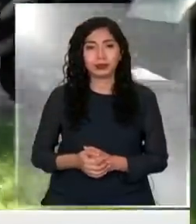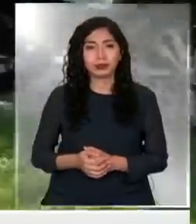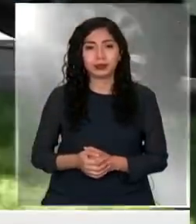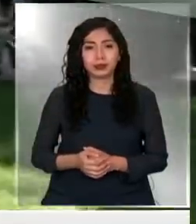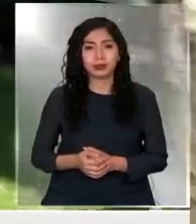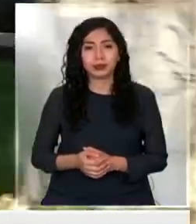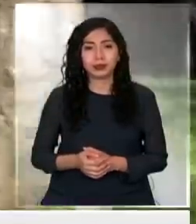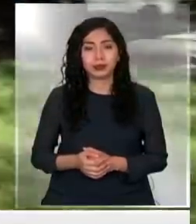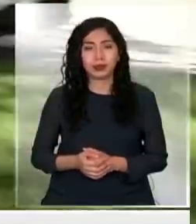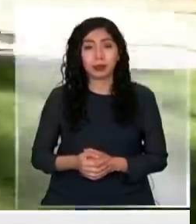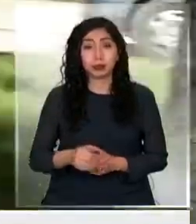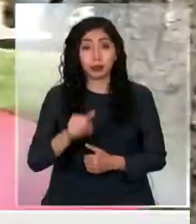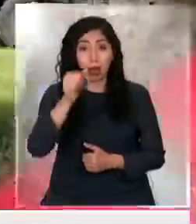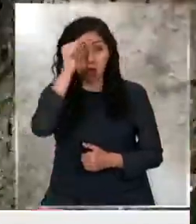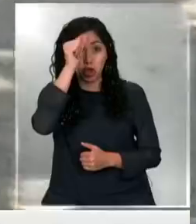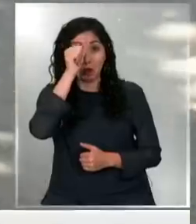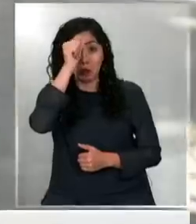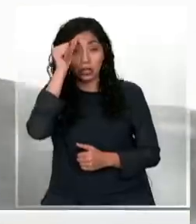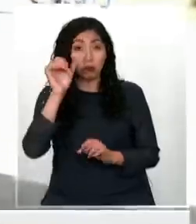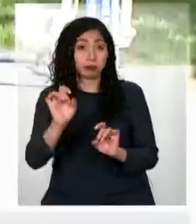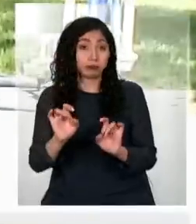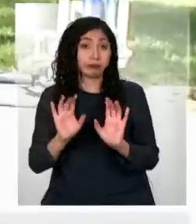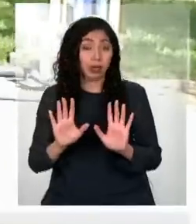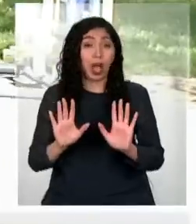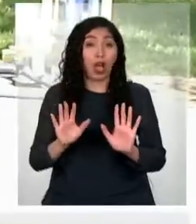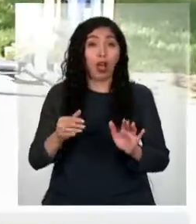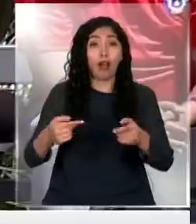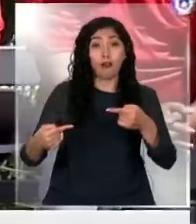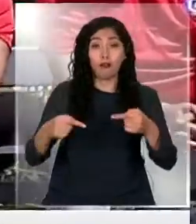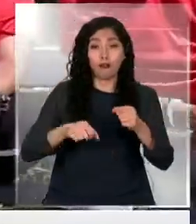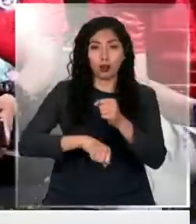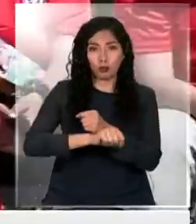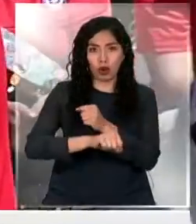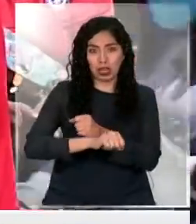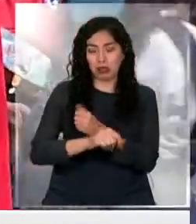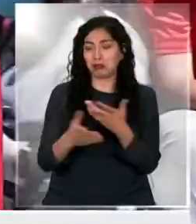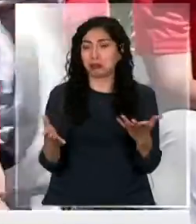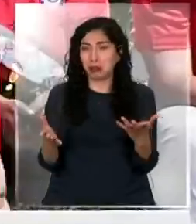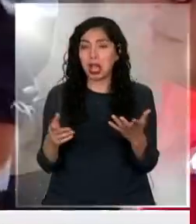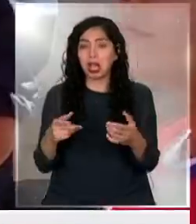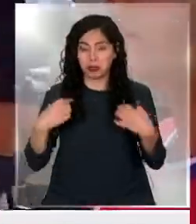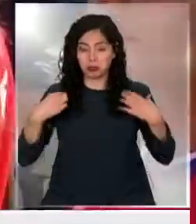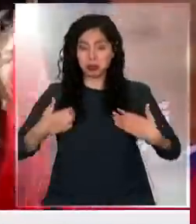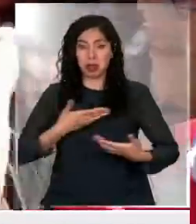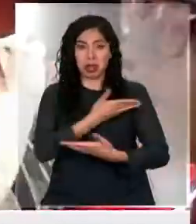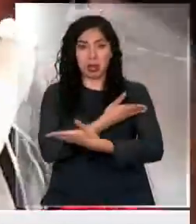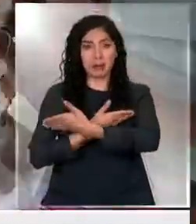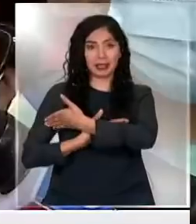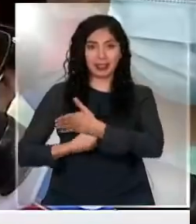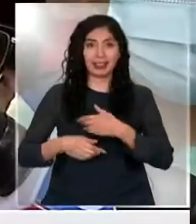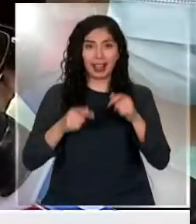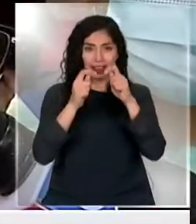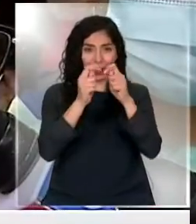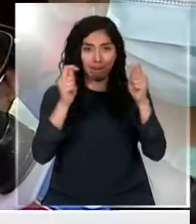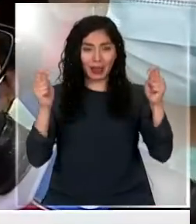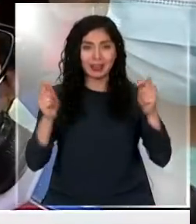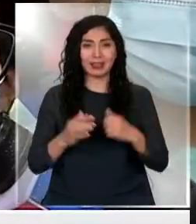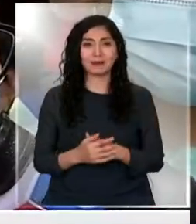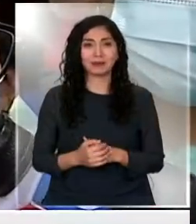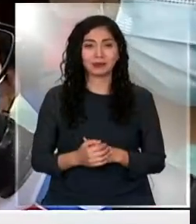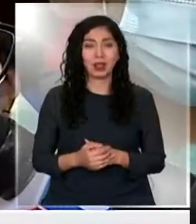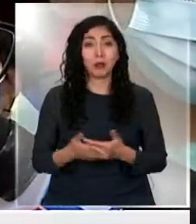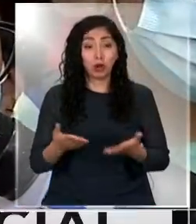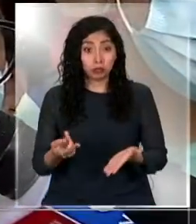ad hoc al domingo de clásicos futbolísticos, los candidatos presidenciales se pusieron la camiseta de sus campañas. Por eso estamos acá,